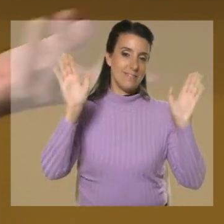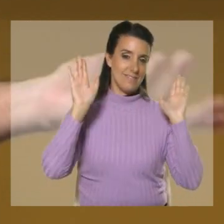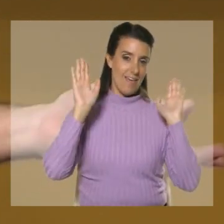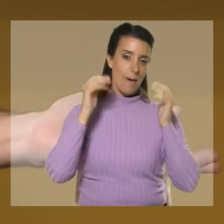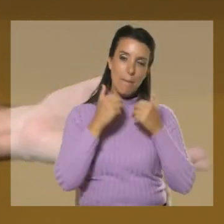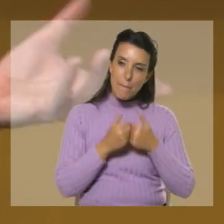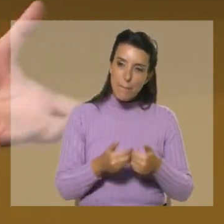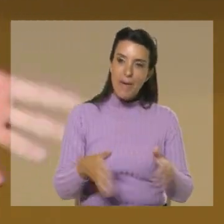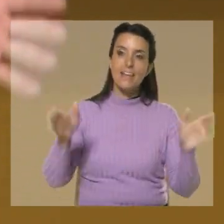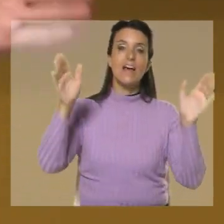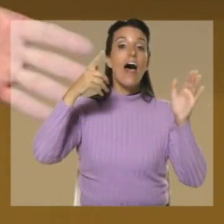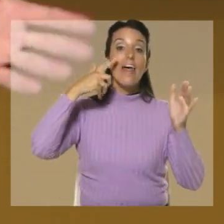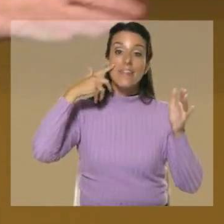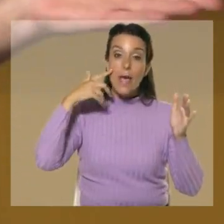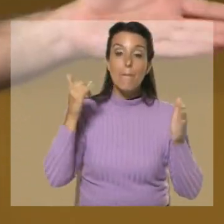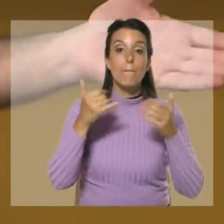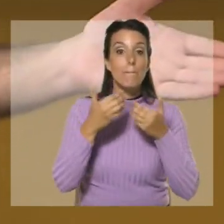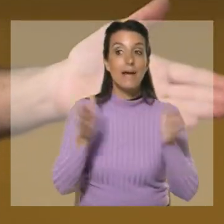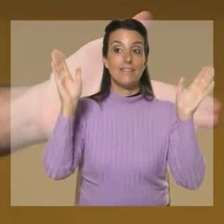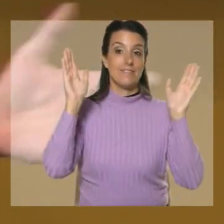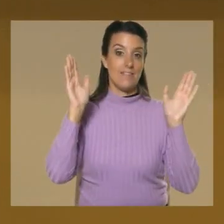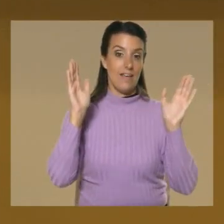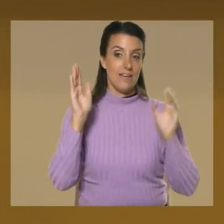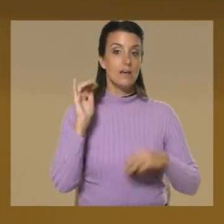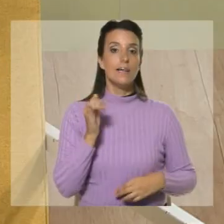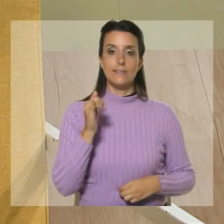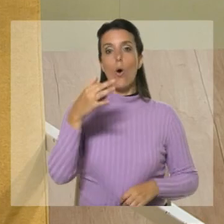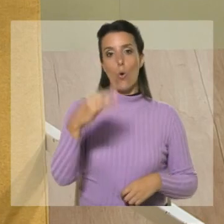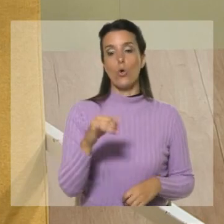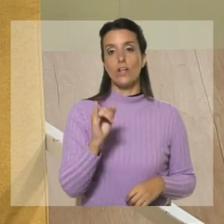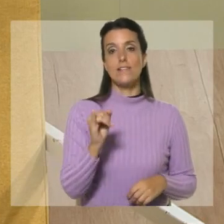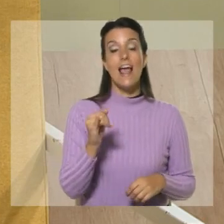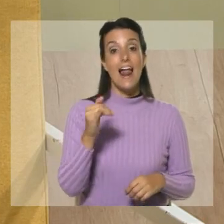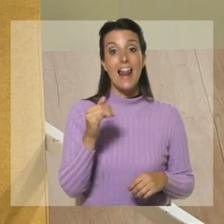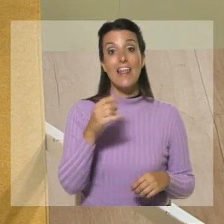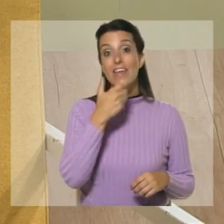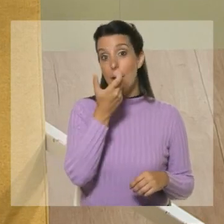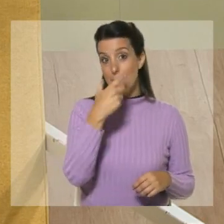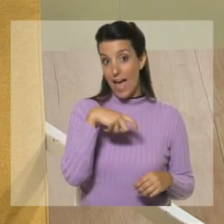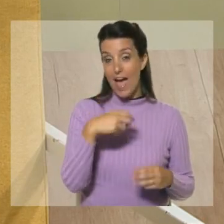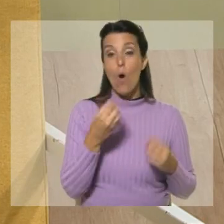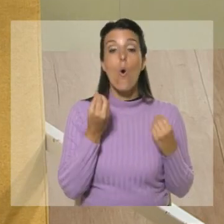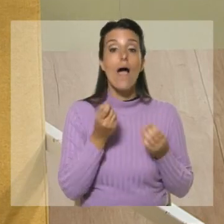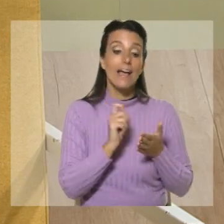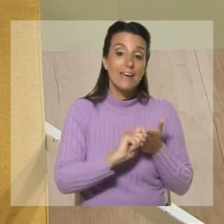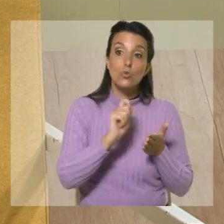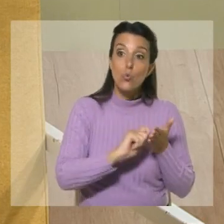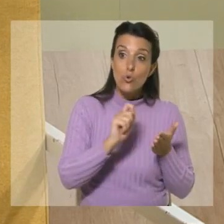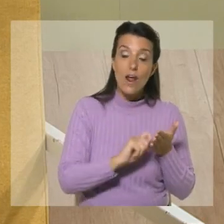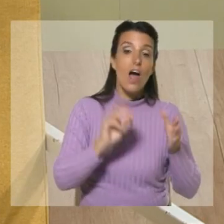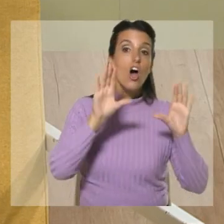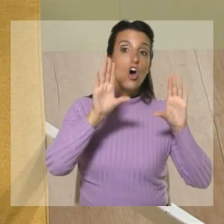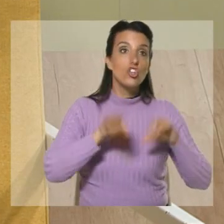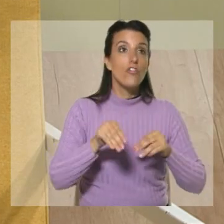apareciendo hace tiempo, pero con fuerza en los últimos años. Sí, exacto. Bueno, la dramaturgia es la escritura, todo lo que